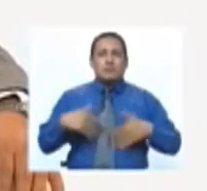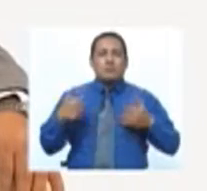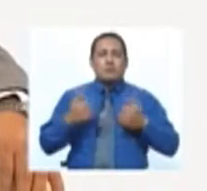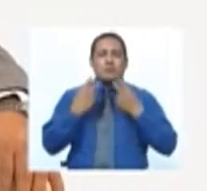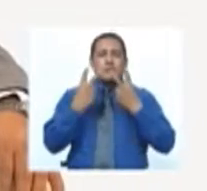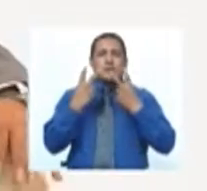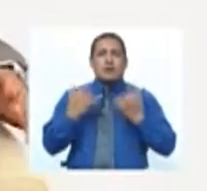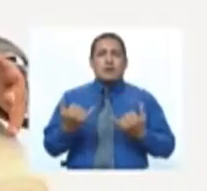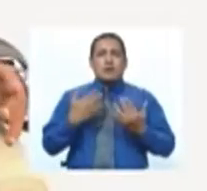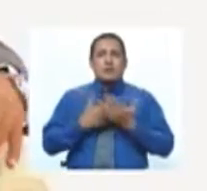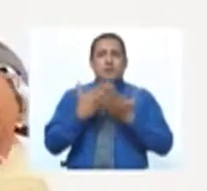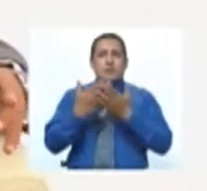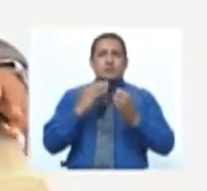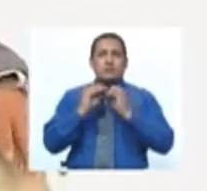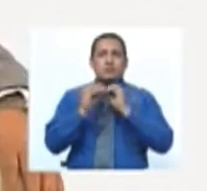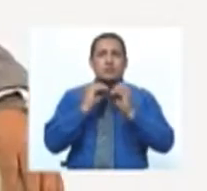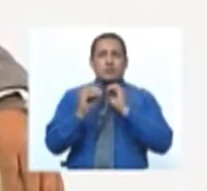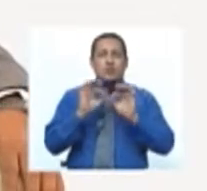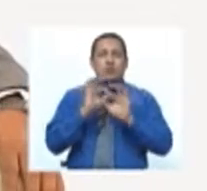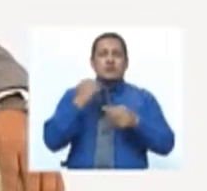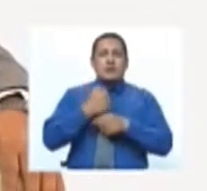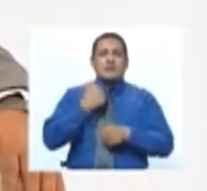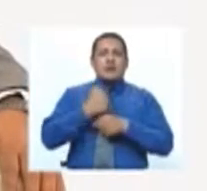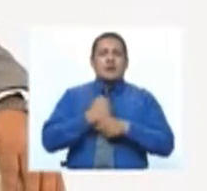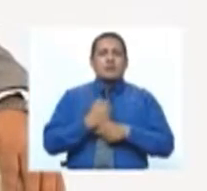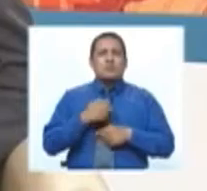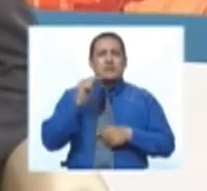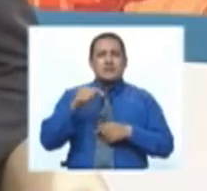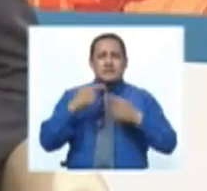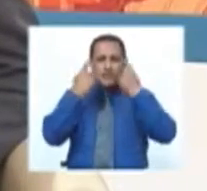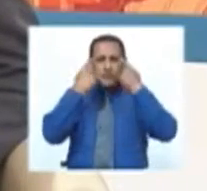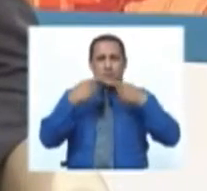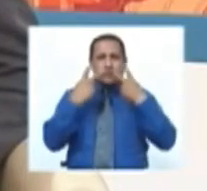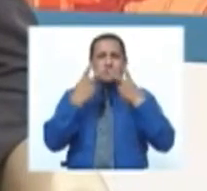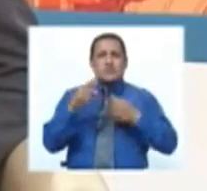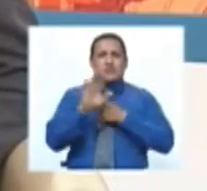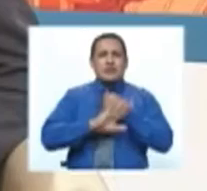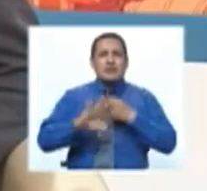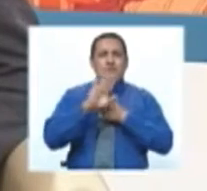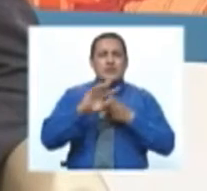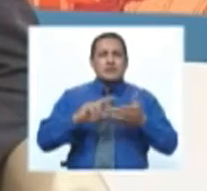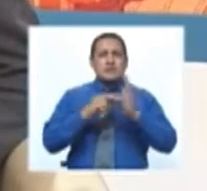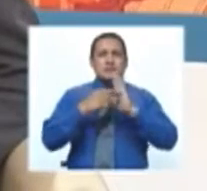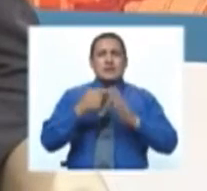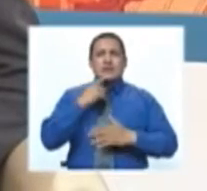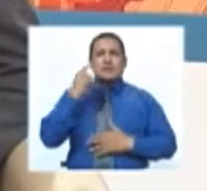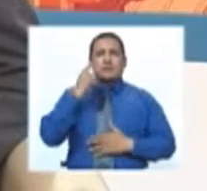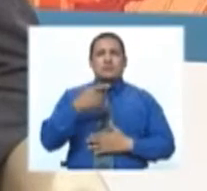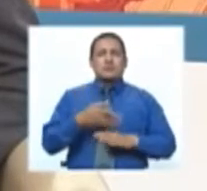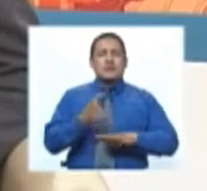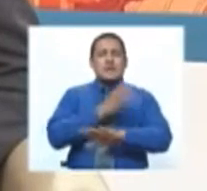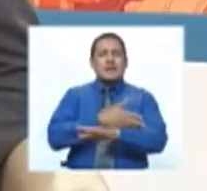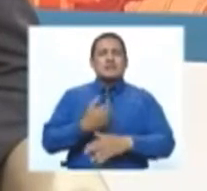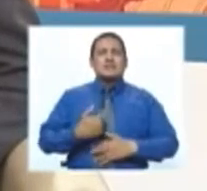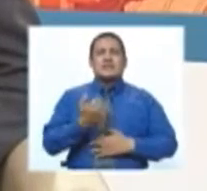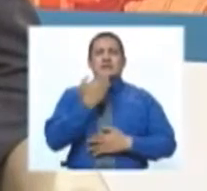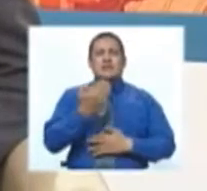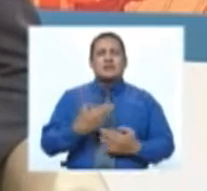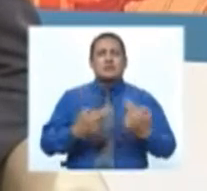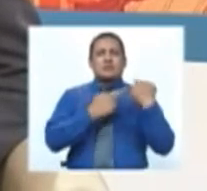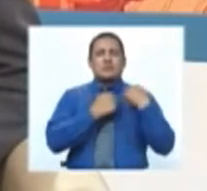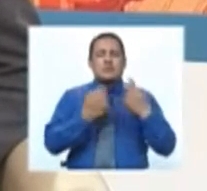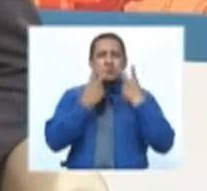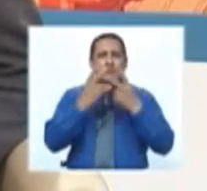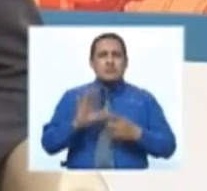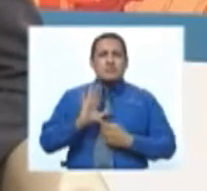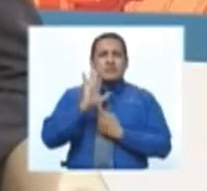pueda complementarlos y o ejecutarlos. ¿Ese mecanismo de defensa se puede denominar una denuncia? ¿Y ante quién, si es que es el caso,